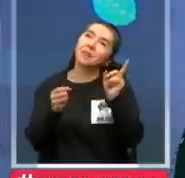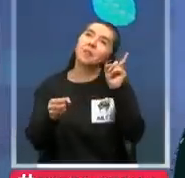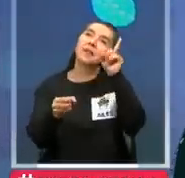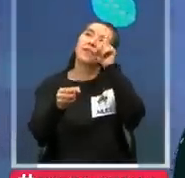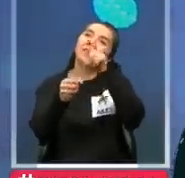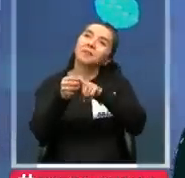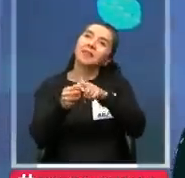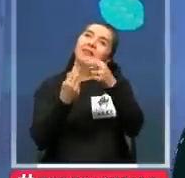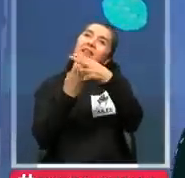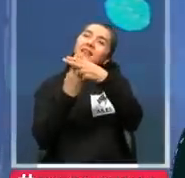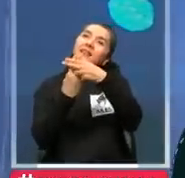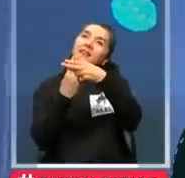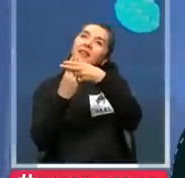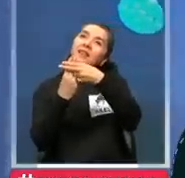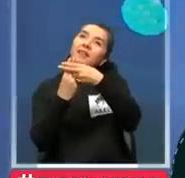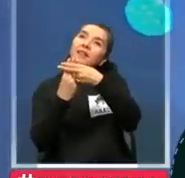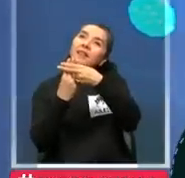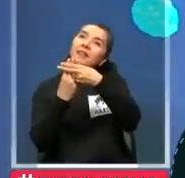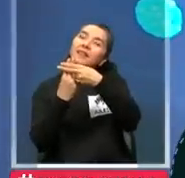Gracias, Mario.